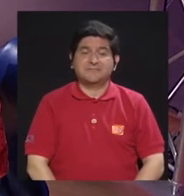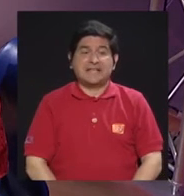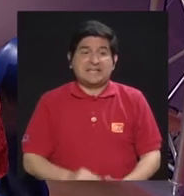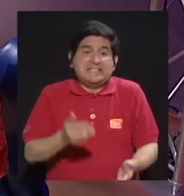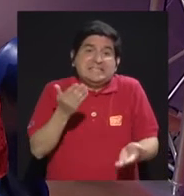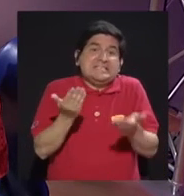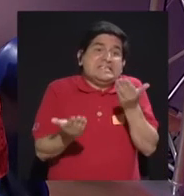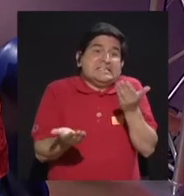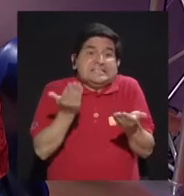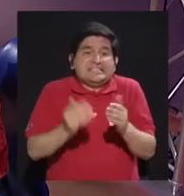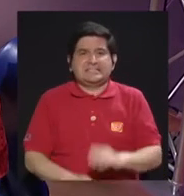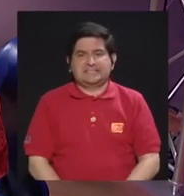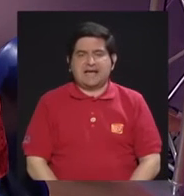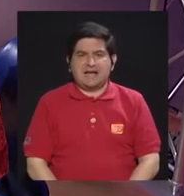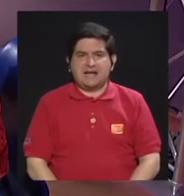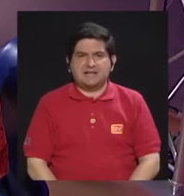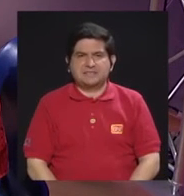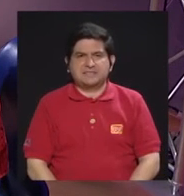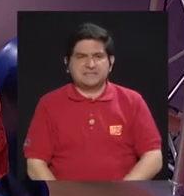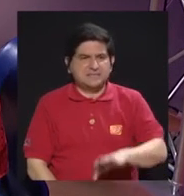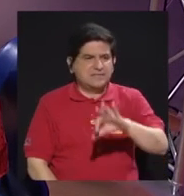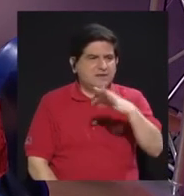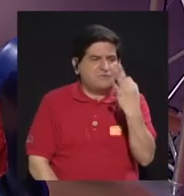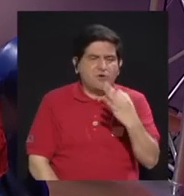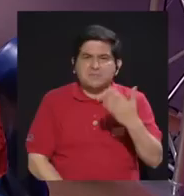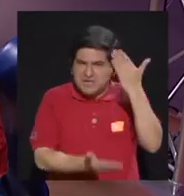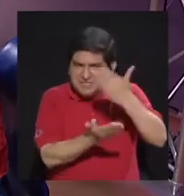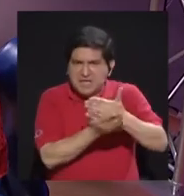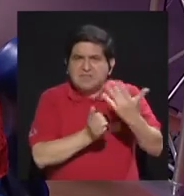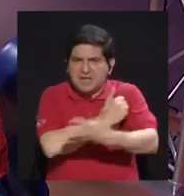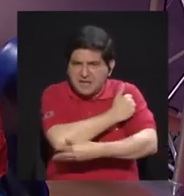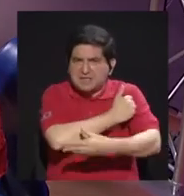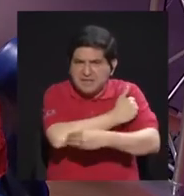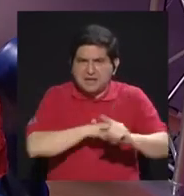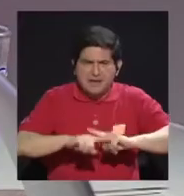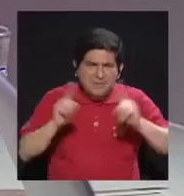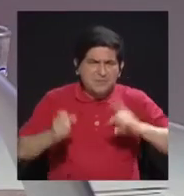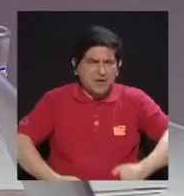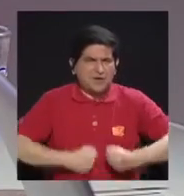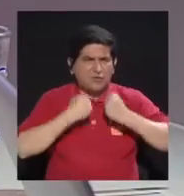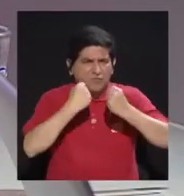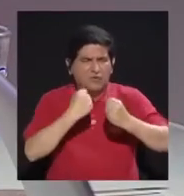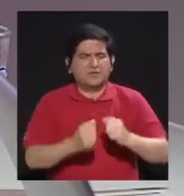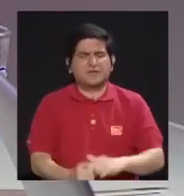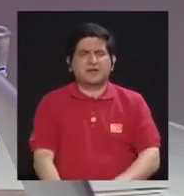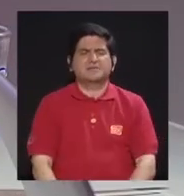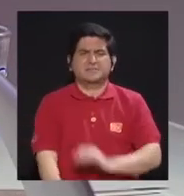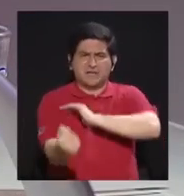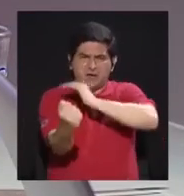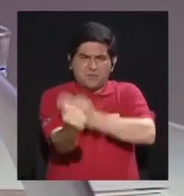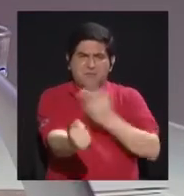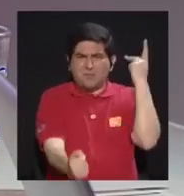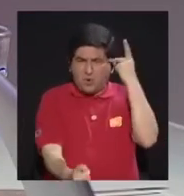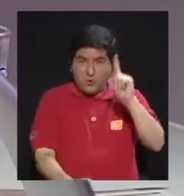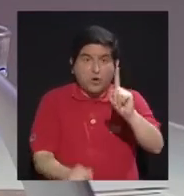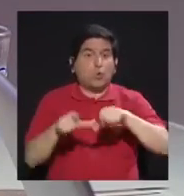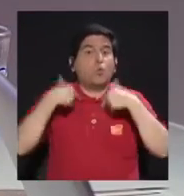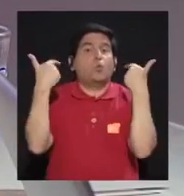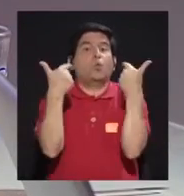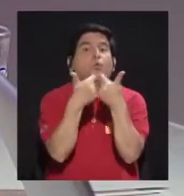quizá hay más medidas de contención para la pobreza, pero en función de fortalecer el poder político de un grupo. Eso